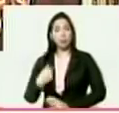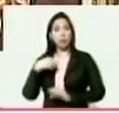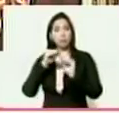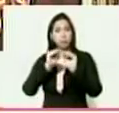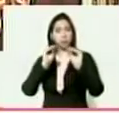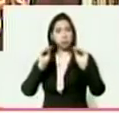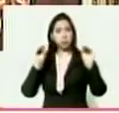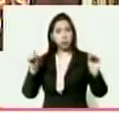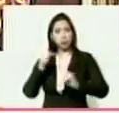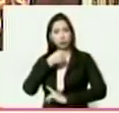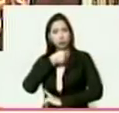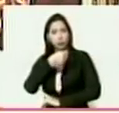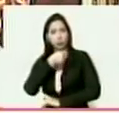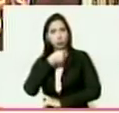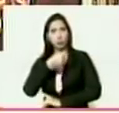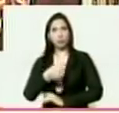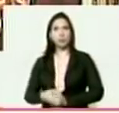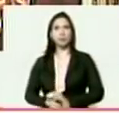de prensa